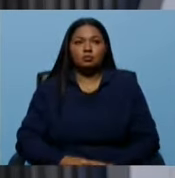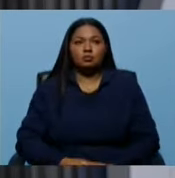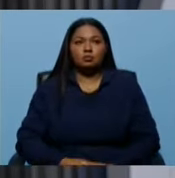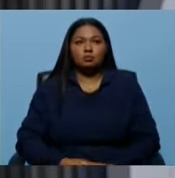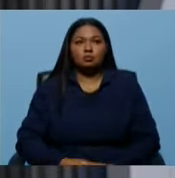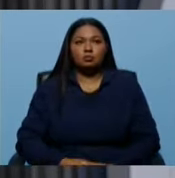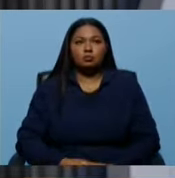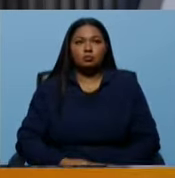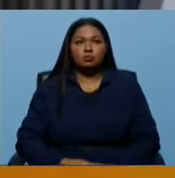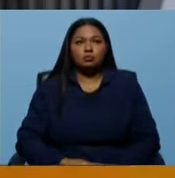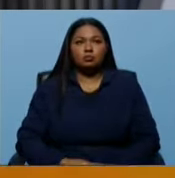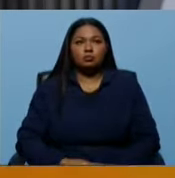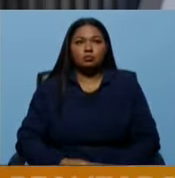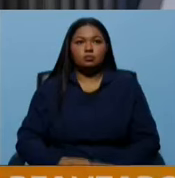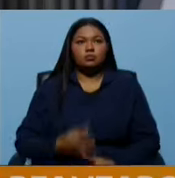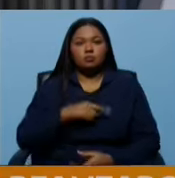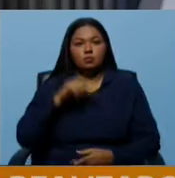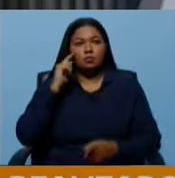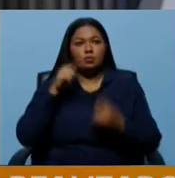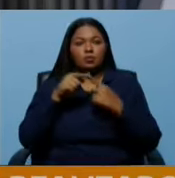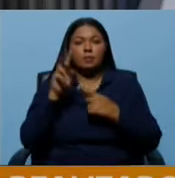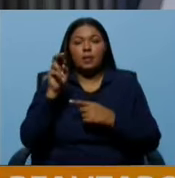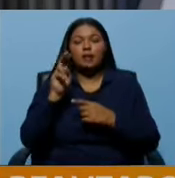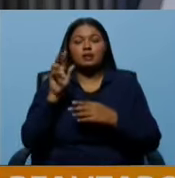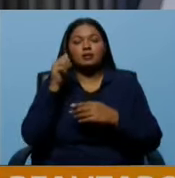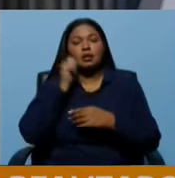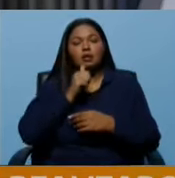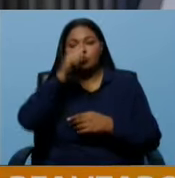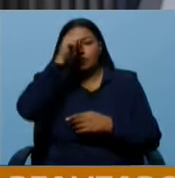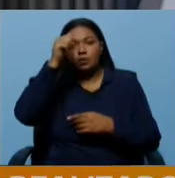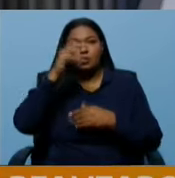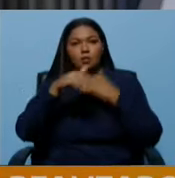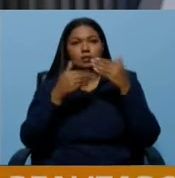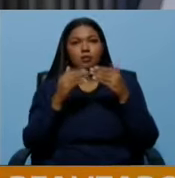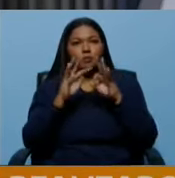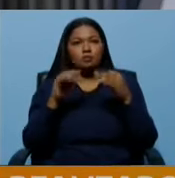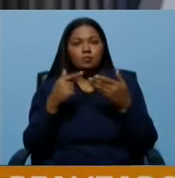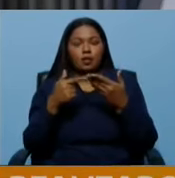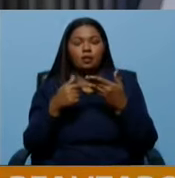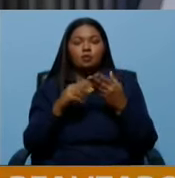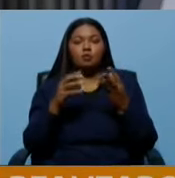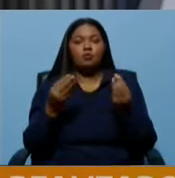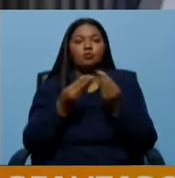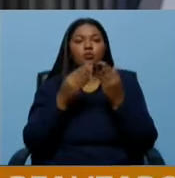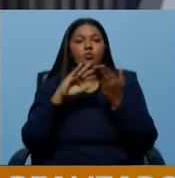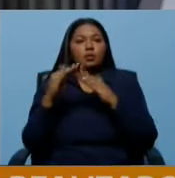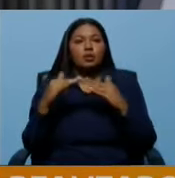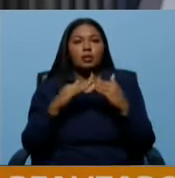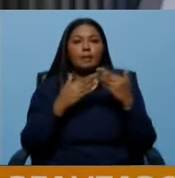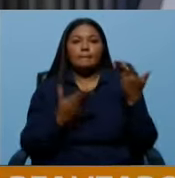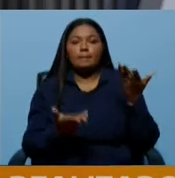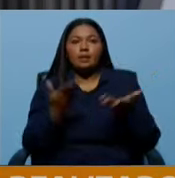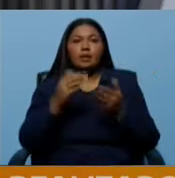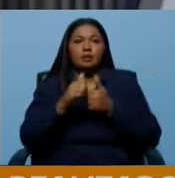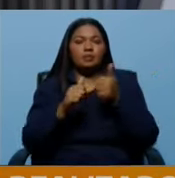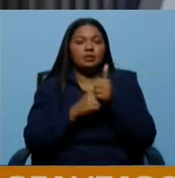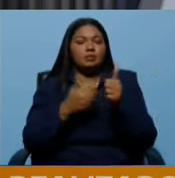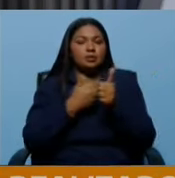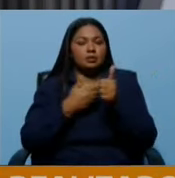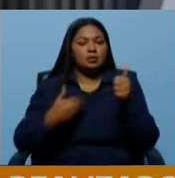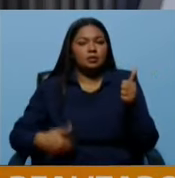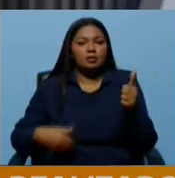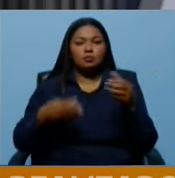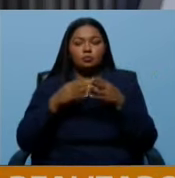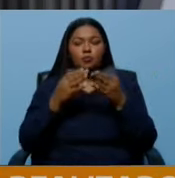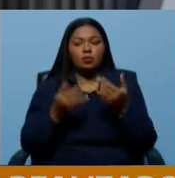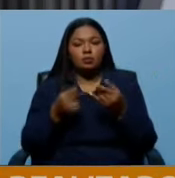comunas, un grandísimo despliegue viernes, sábado, domingo de la juventud vinculado a los circuitos comunales. Vamos a estar en paralelo con las vicepresidencias sectoriales